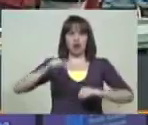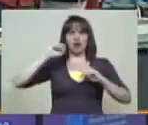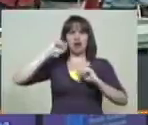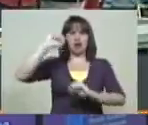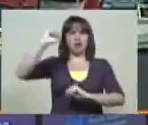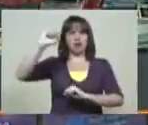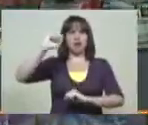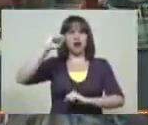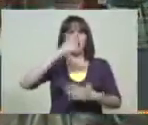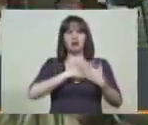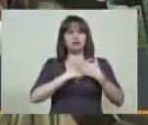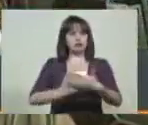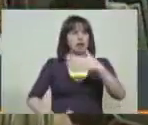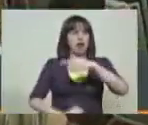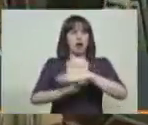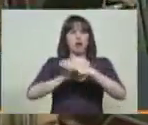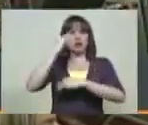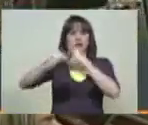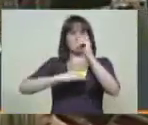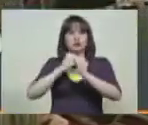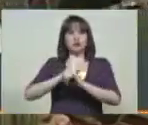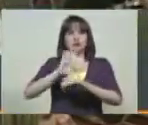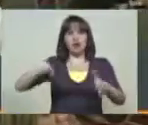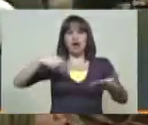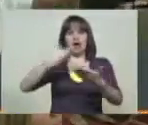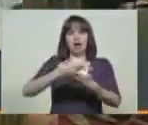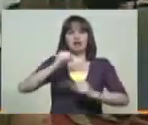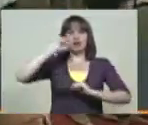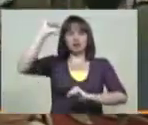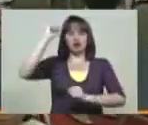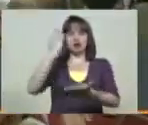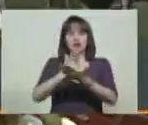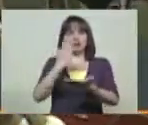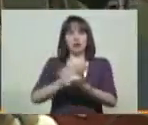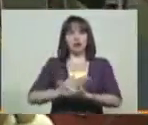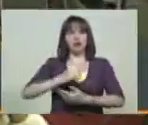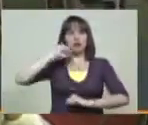internacionalista hasta la victoria siempre